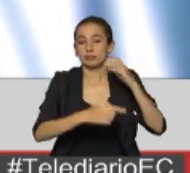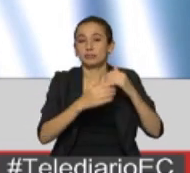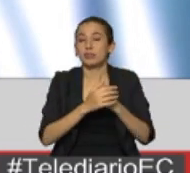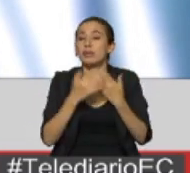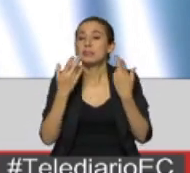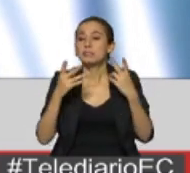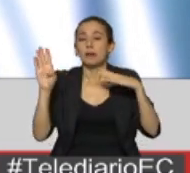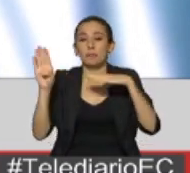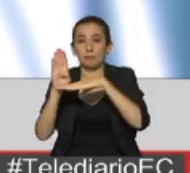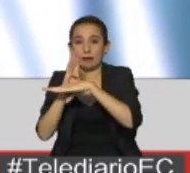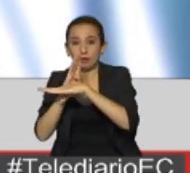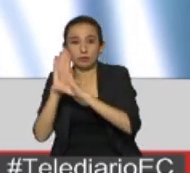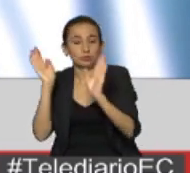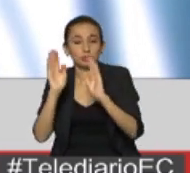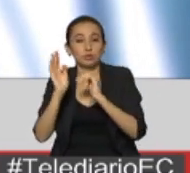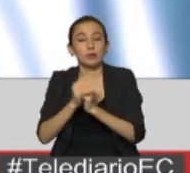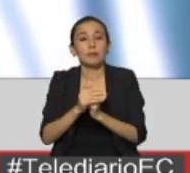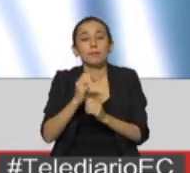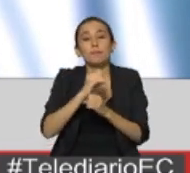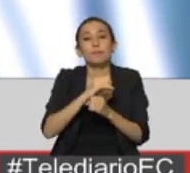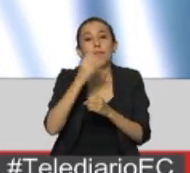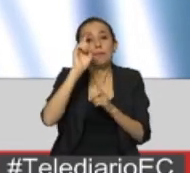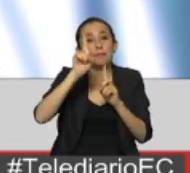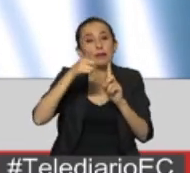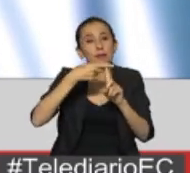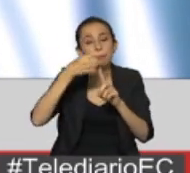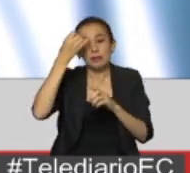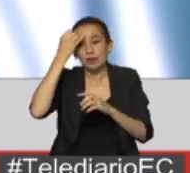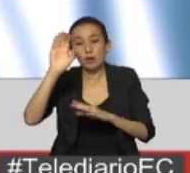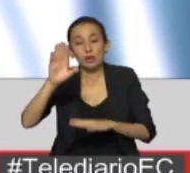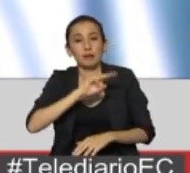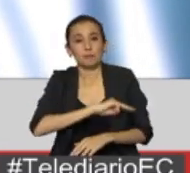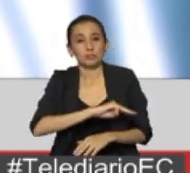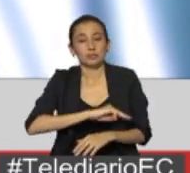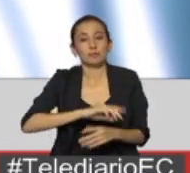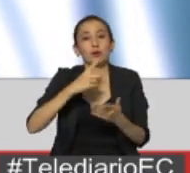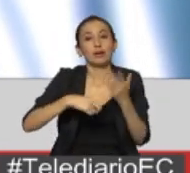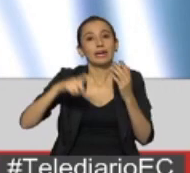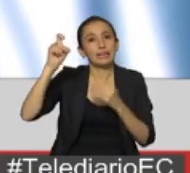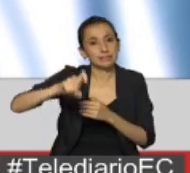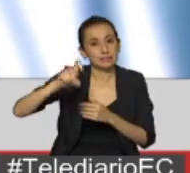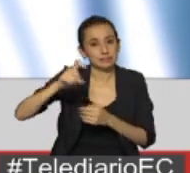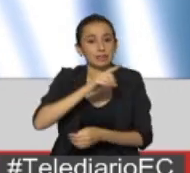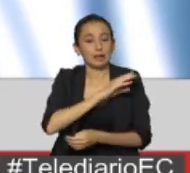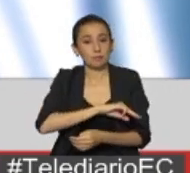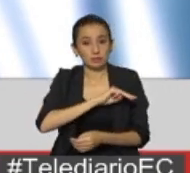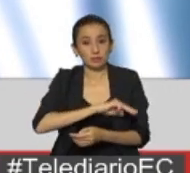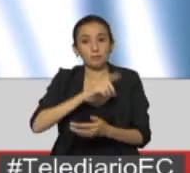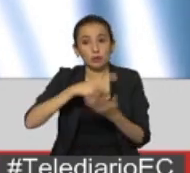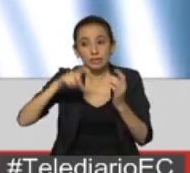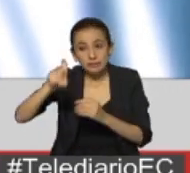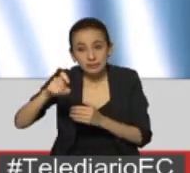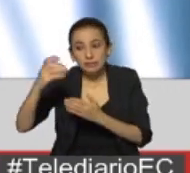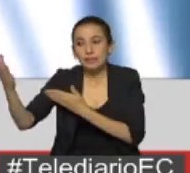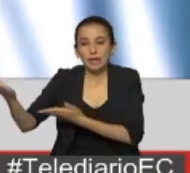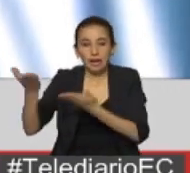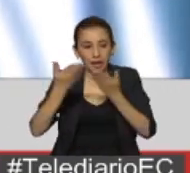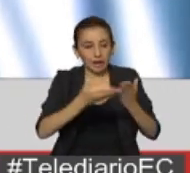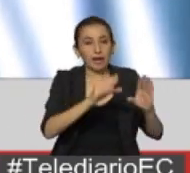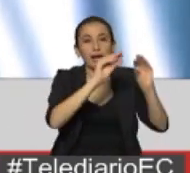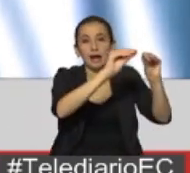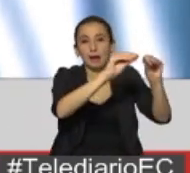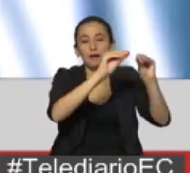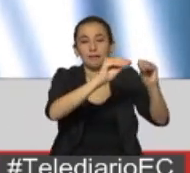banco, sino tiene que nacer evidentemente del gobierno autónomo descentralizado como cliente y así nosotros en el lapso de